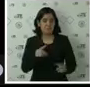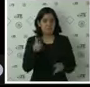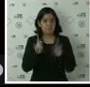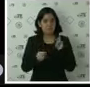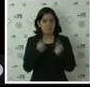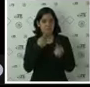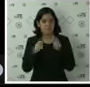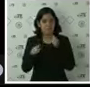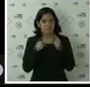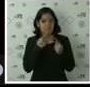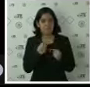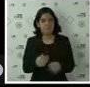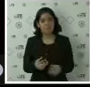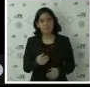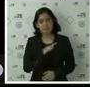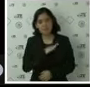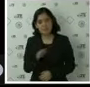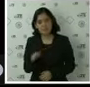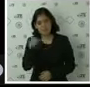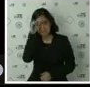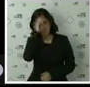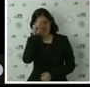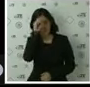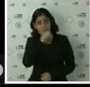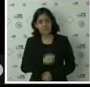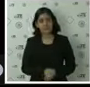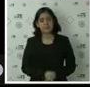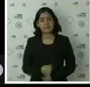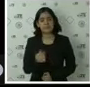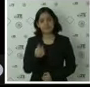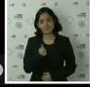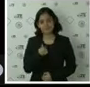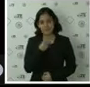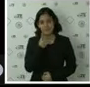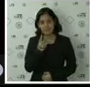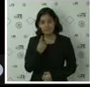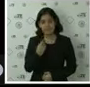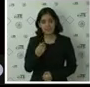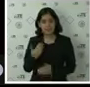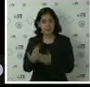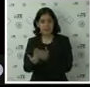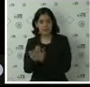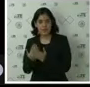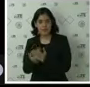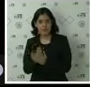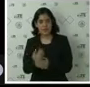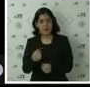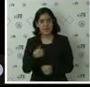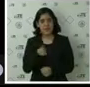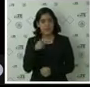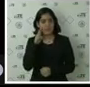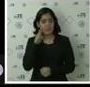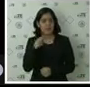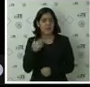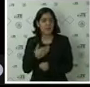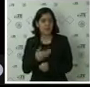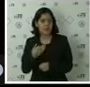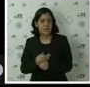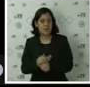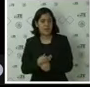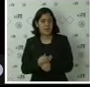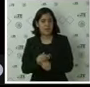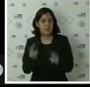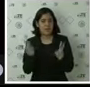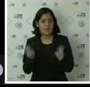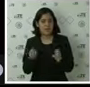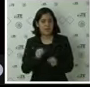uno de los datos que yo veía hoy temprano y atiende mucho a lo de la pandemia y cómo estamos llevando este formato.